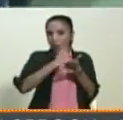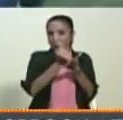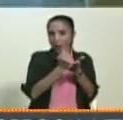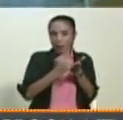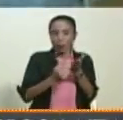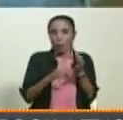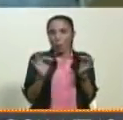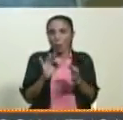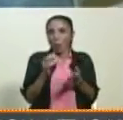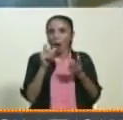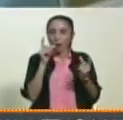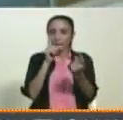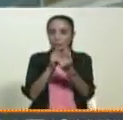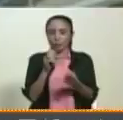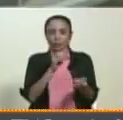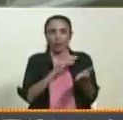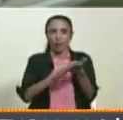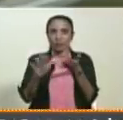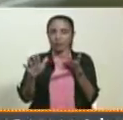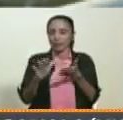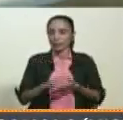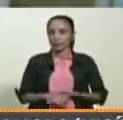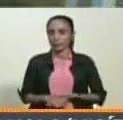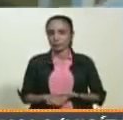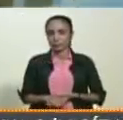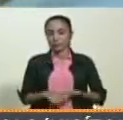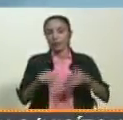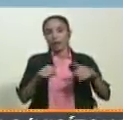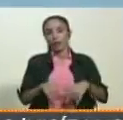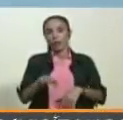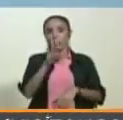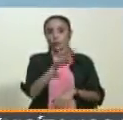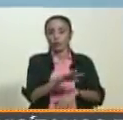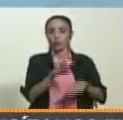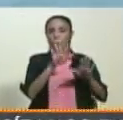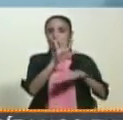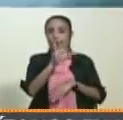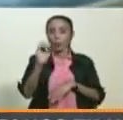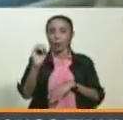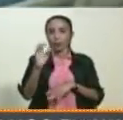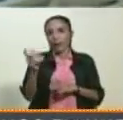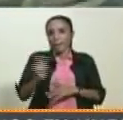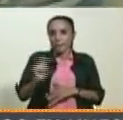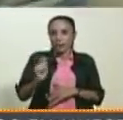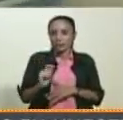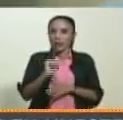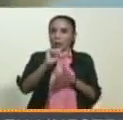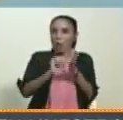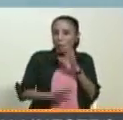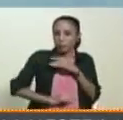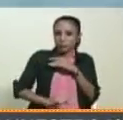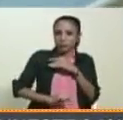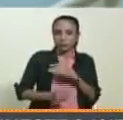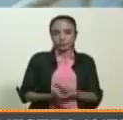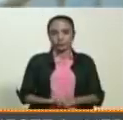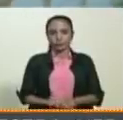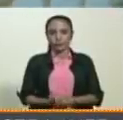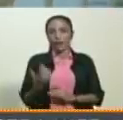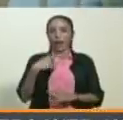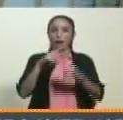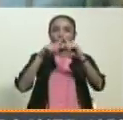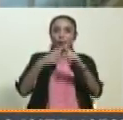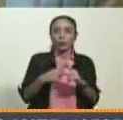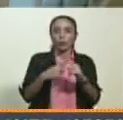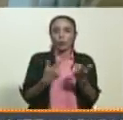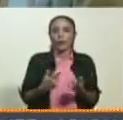tú. 450 al mes. Aquí hacemos 450 al mes. Habrá que multiplicar rápidamente. ¿Cuánto es 450